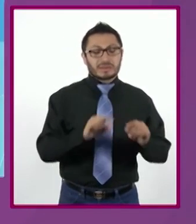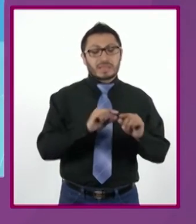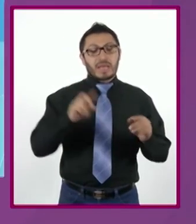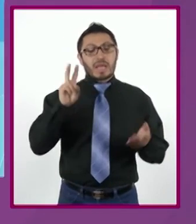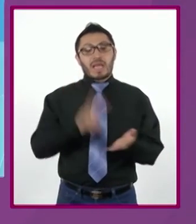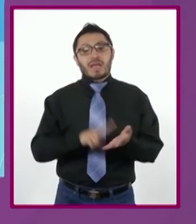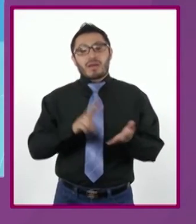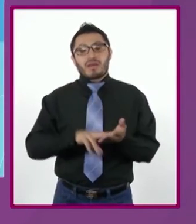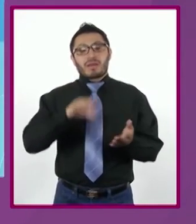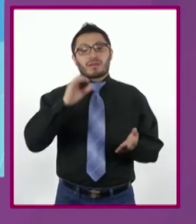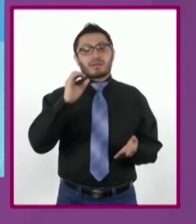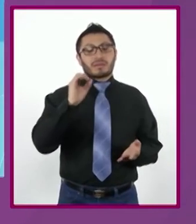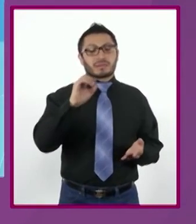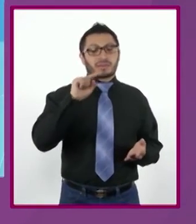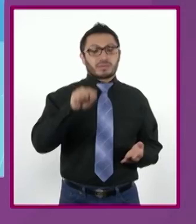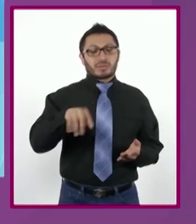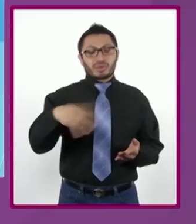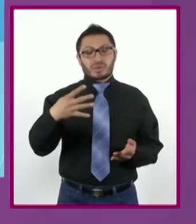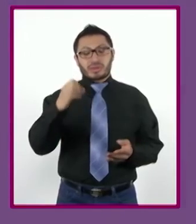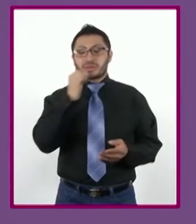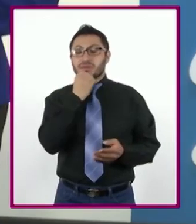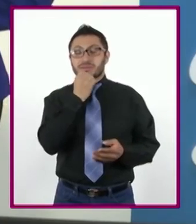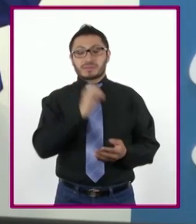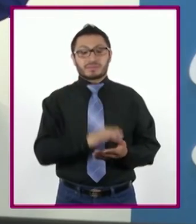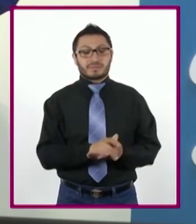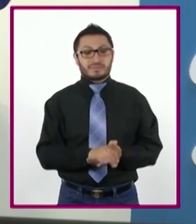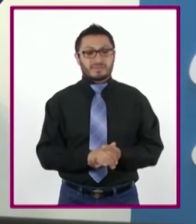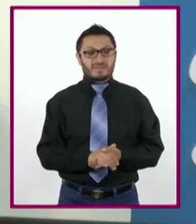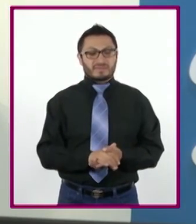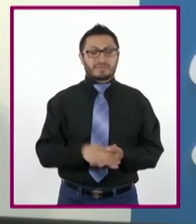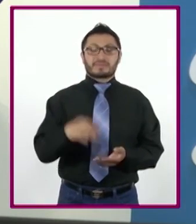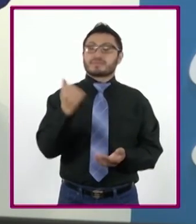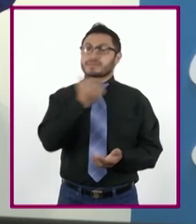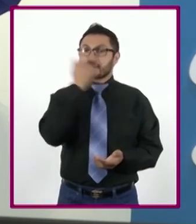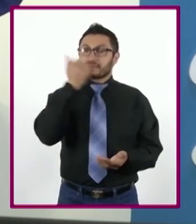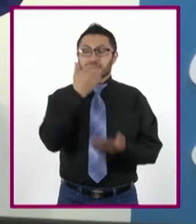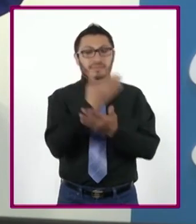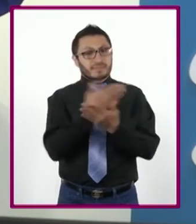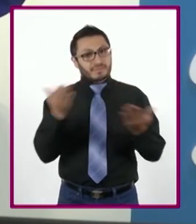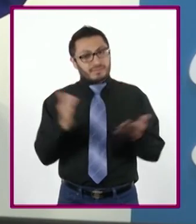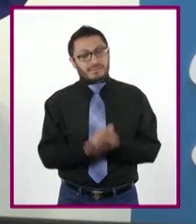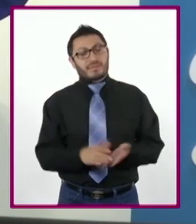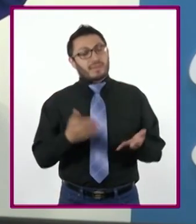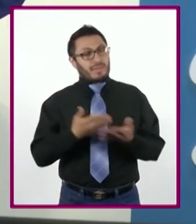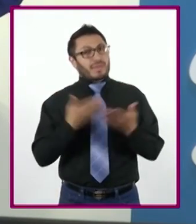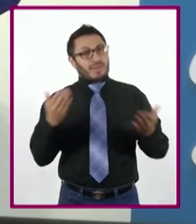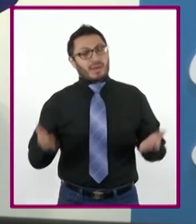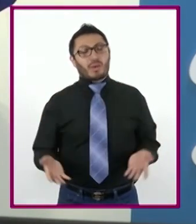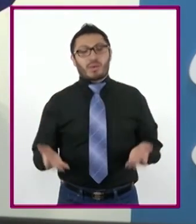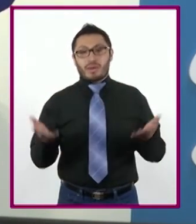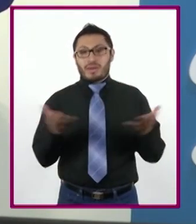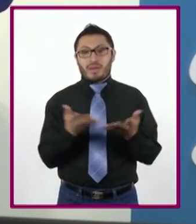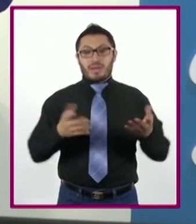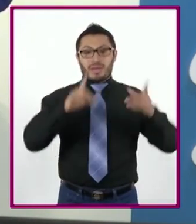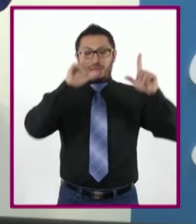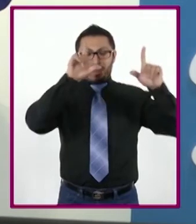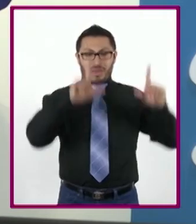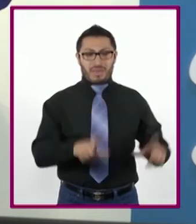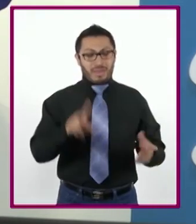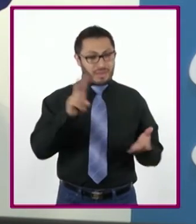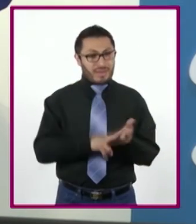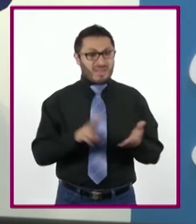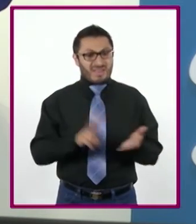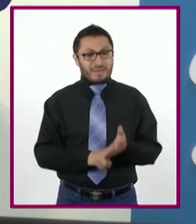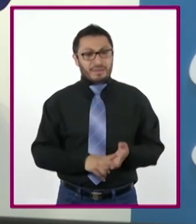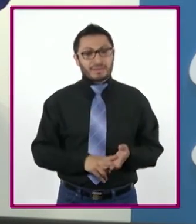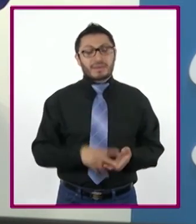valor de 0.14 segundos. Estimados estudiantes, es hora de construir nuestra tabla de valores, ya